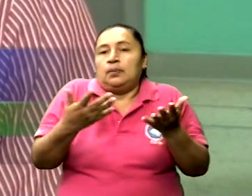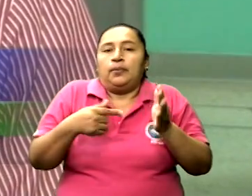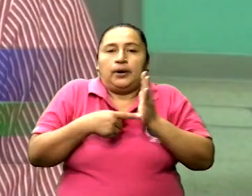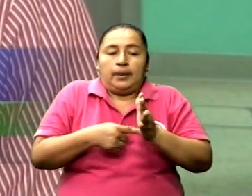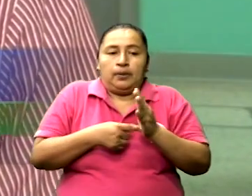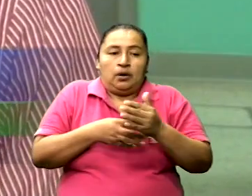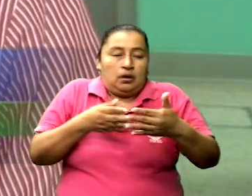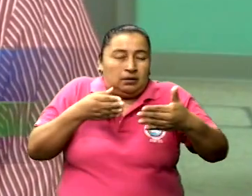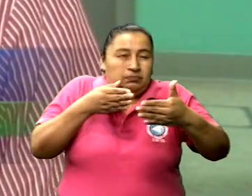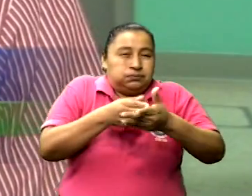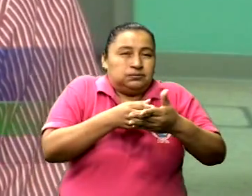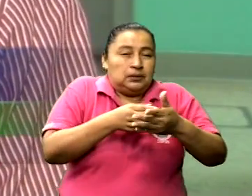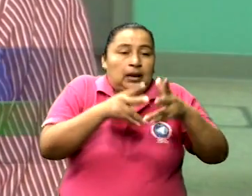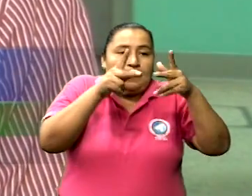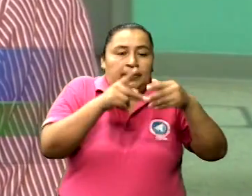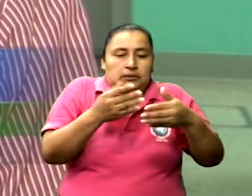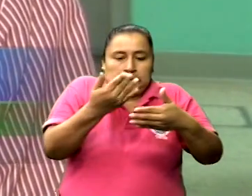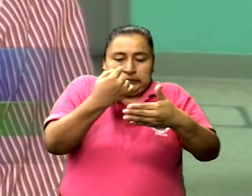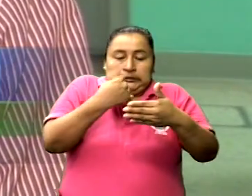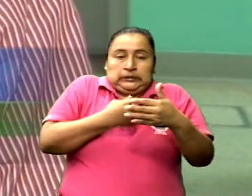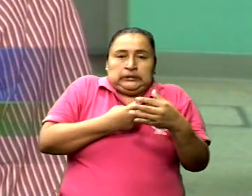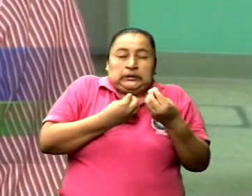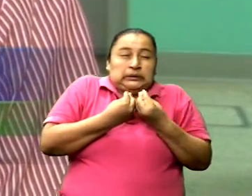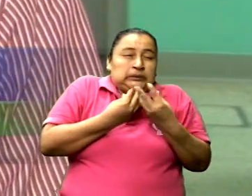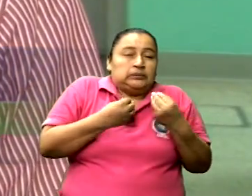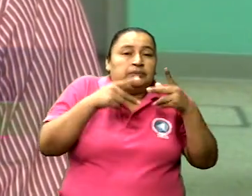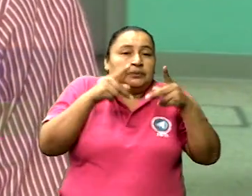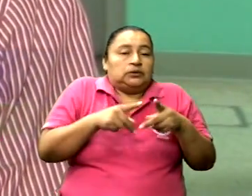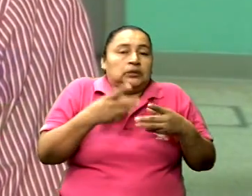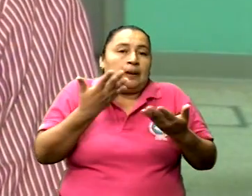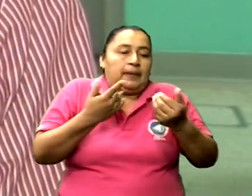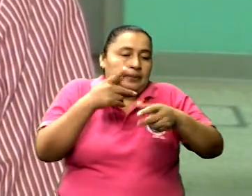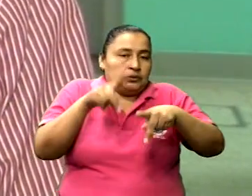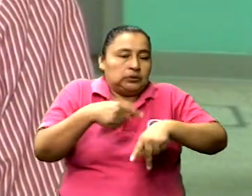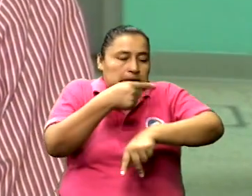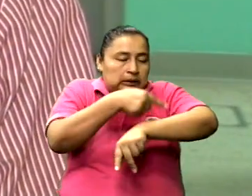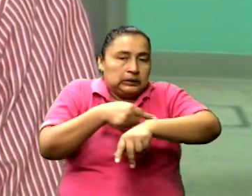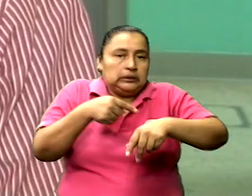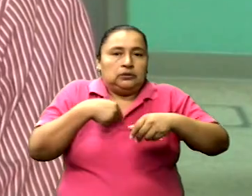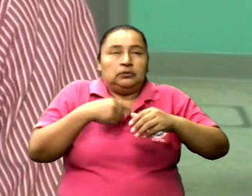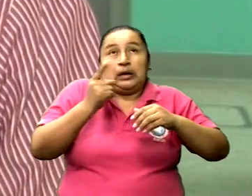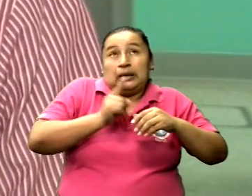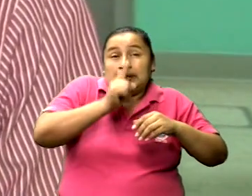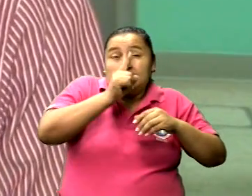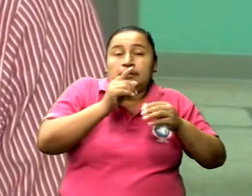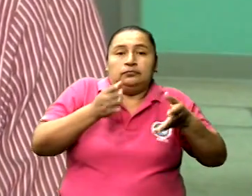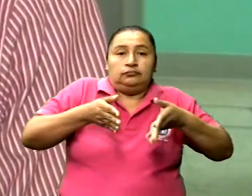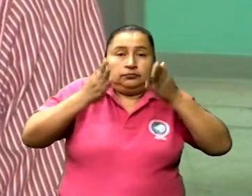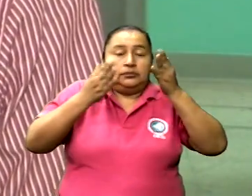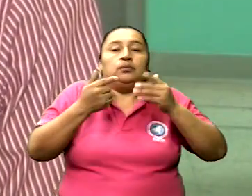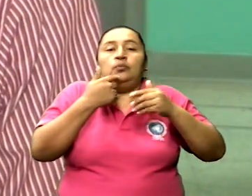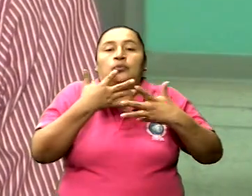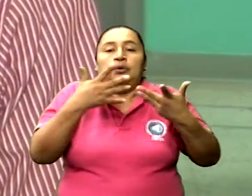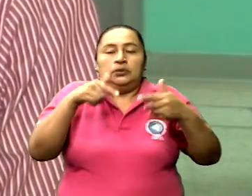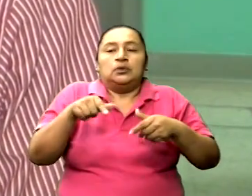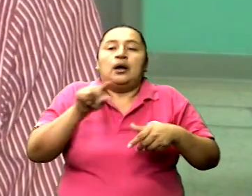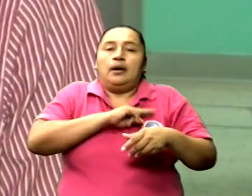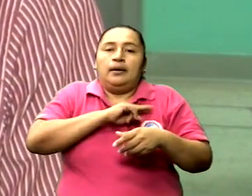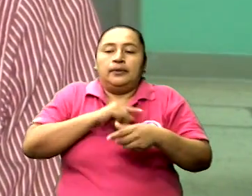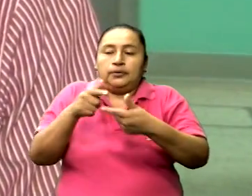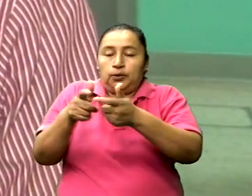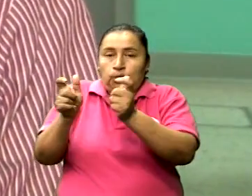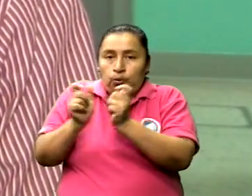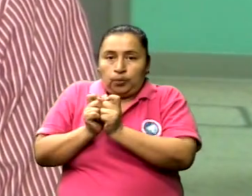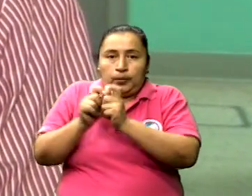obstruye la ruta, el personal queda atrapado y pueden haber algunos lesionados en los pisos superiores. Para eso, el componente de